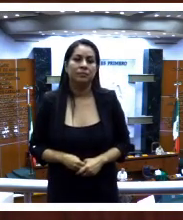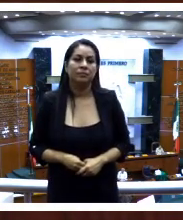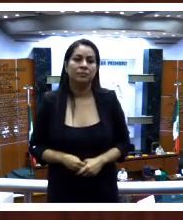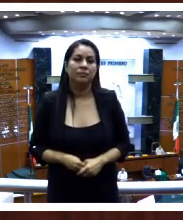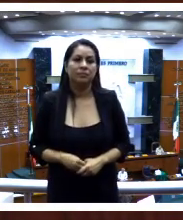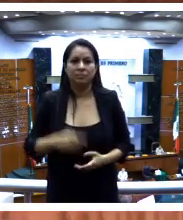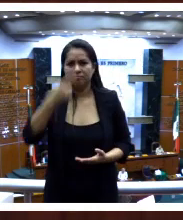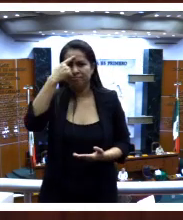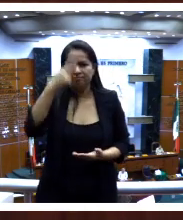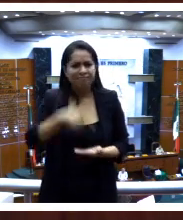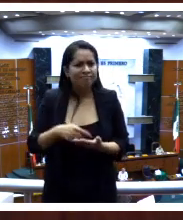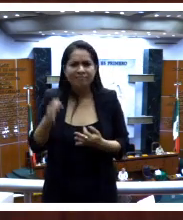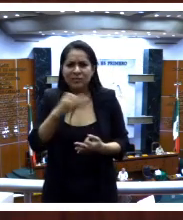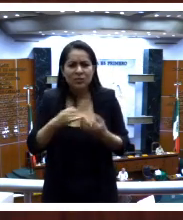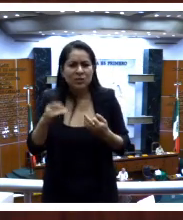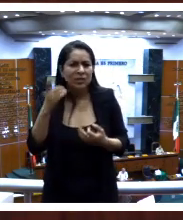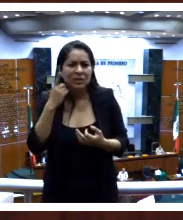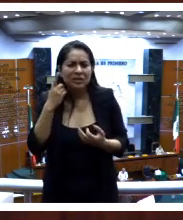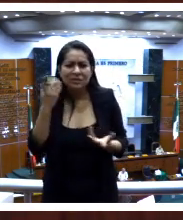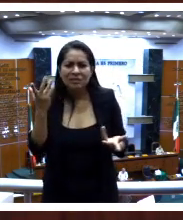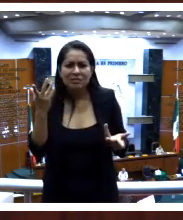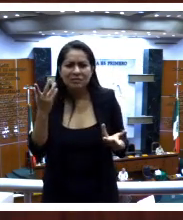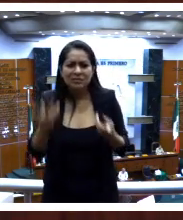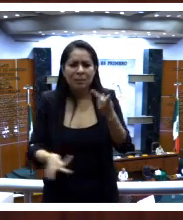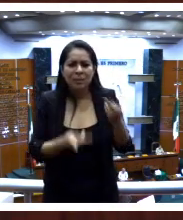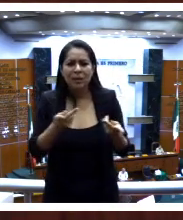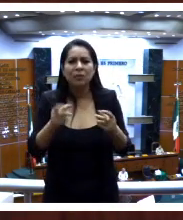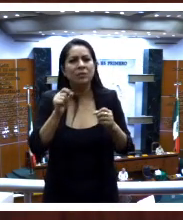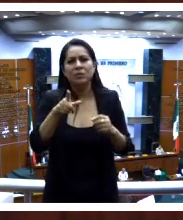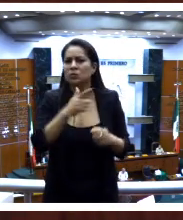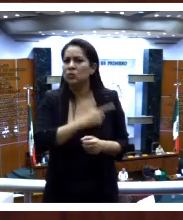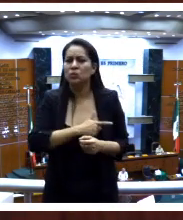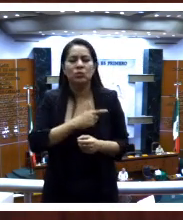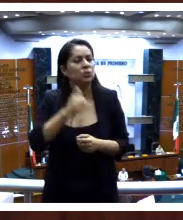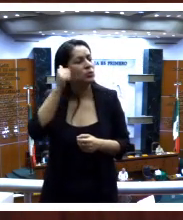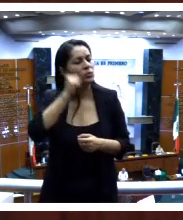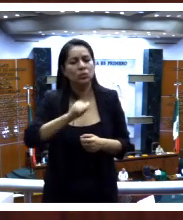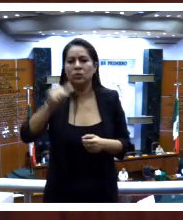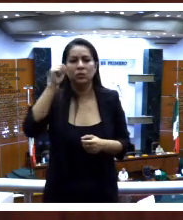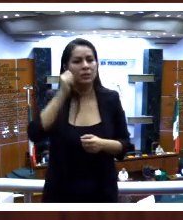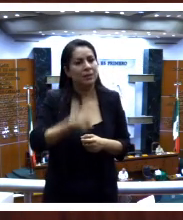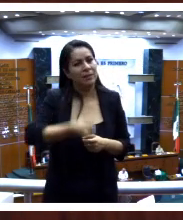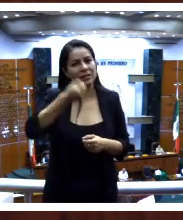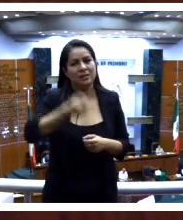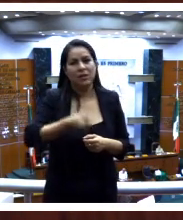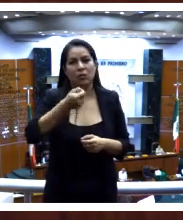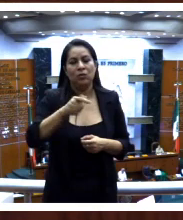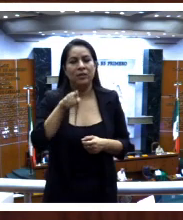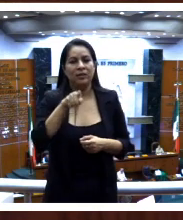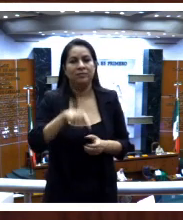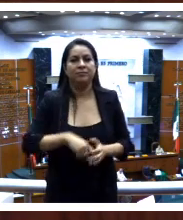Bueno, creo que son todas las preguntas, diputado, y bueno, igualmente con mucho gusto siempre de saludarte.